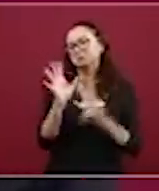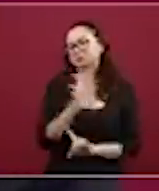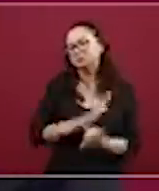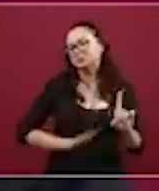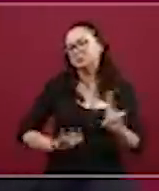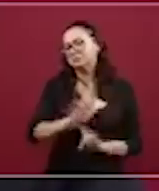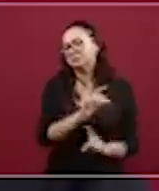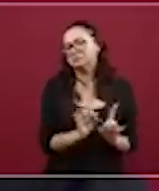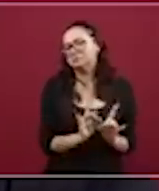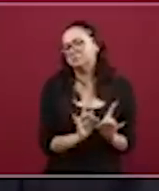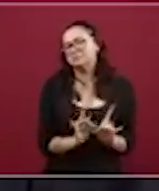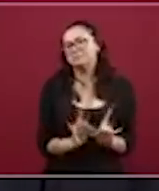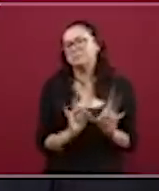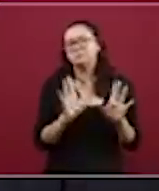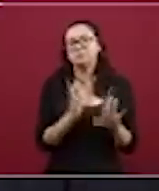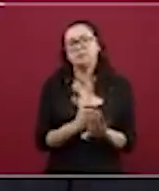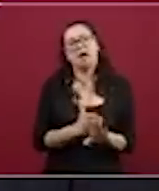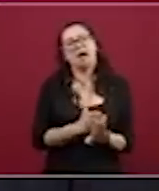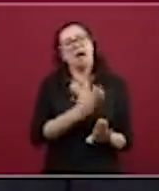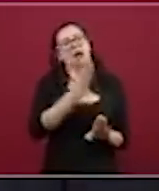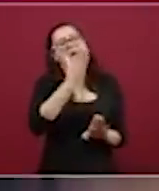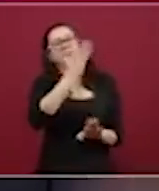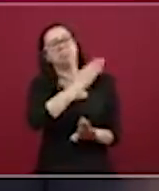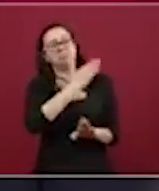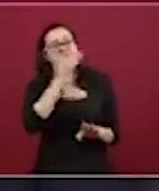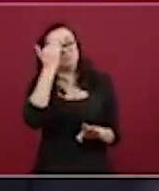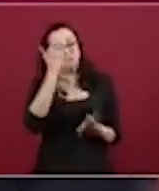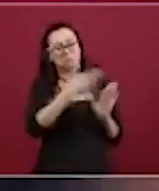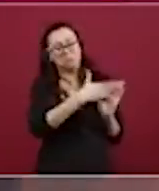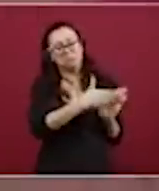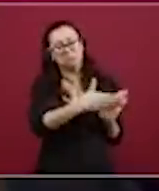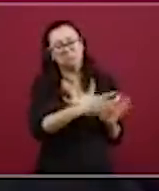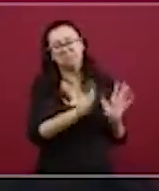y son tiempos.